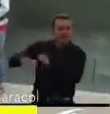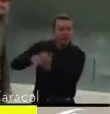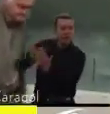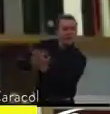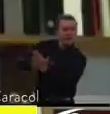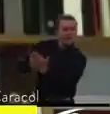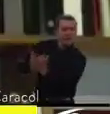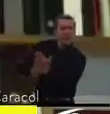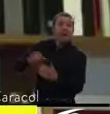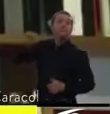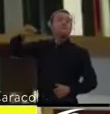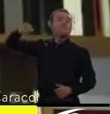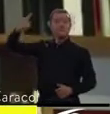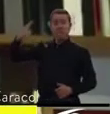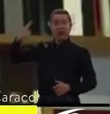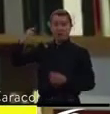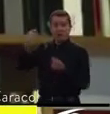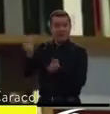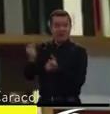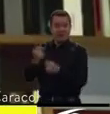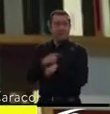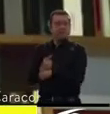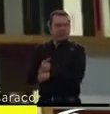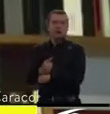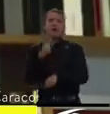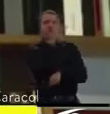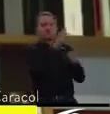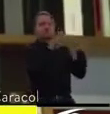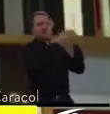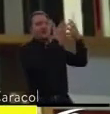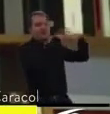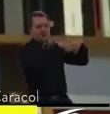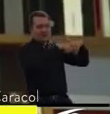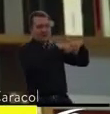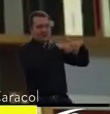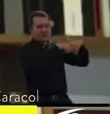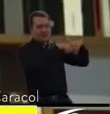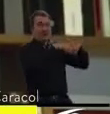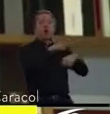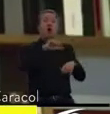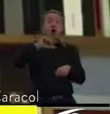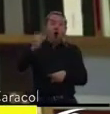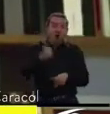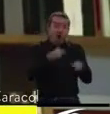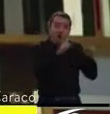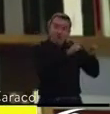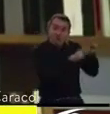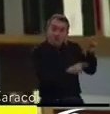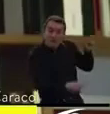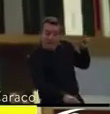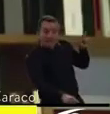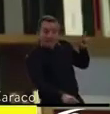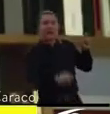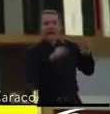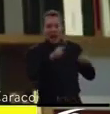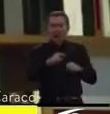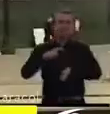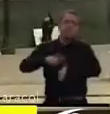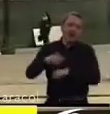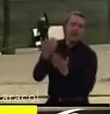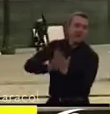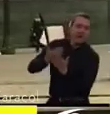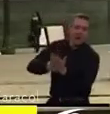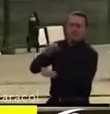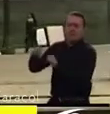productores tienen cupos con la banca. Los otros créditos, en la medida que van pasando los días, se van procesando y se van